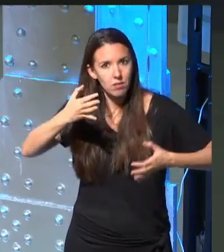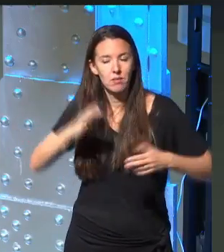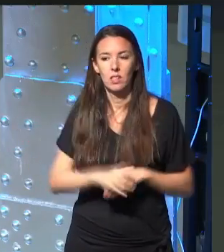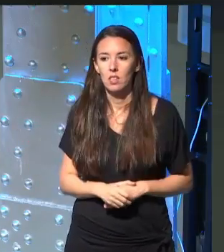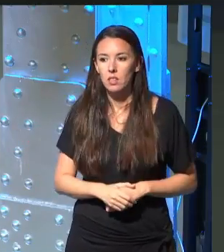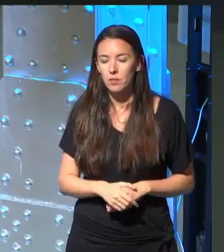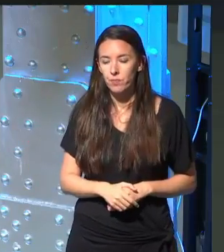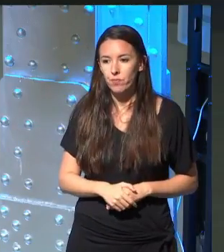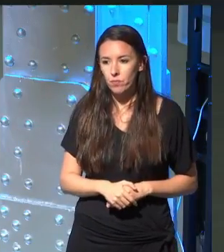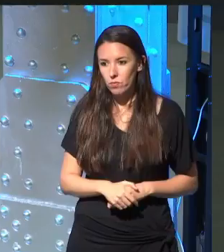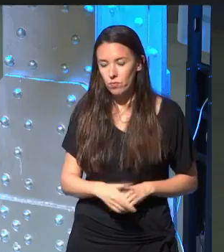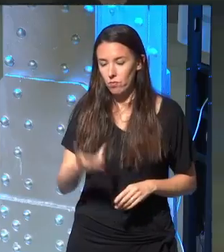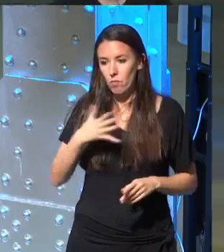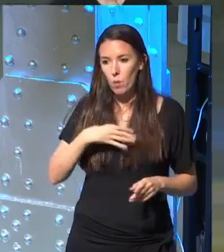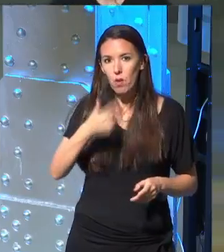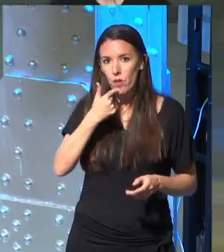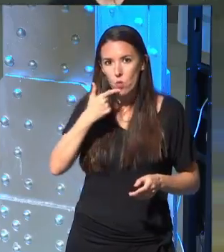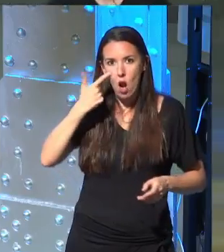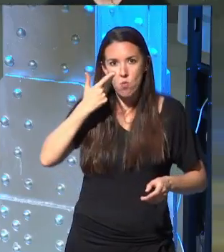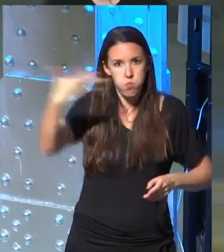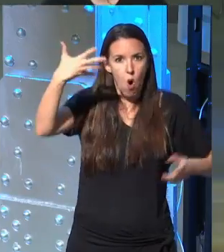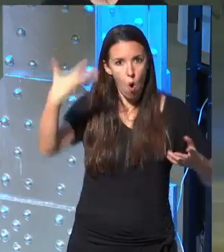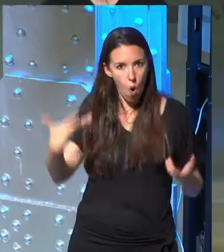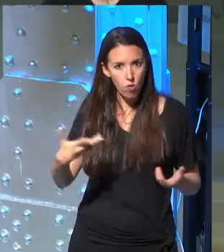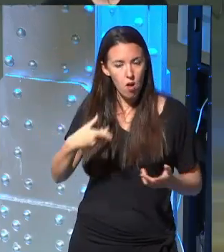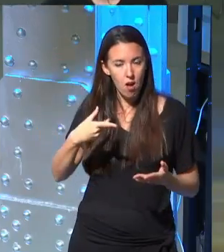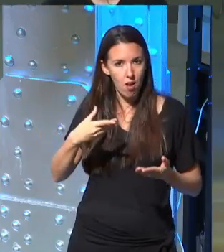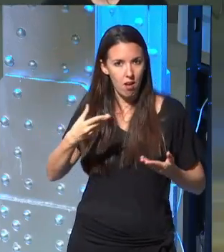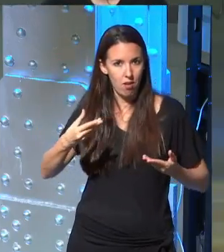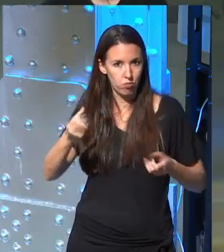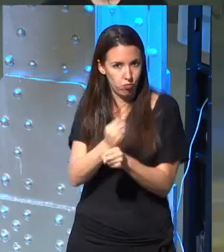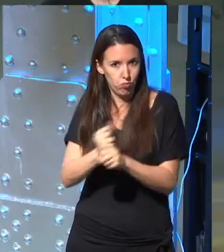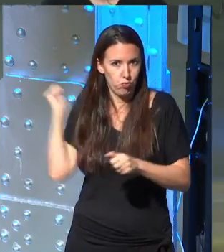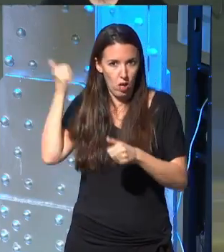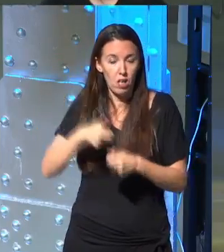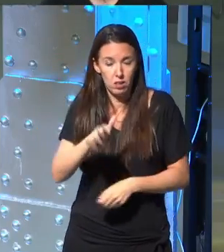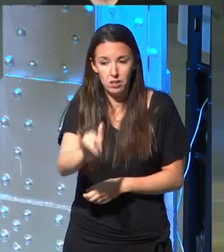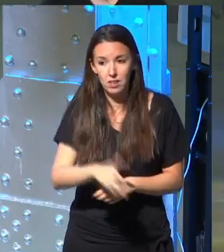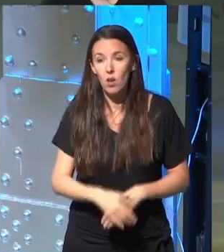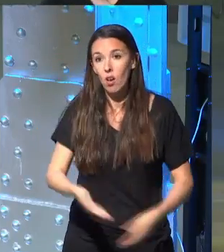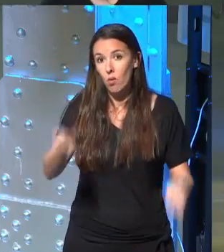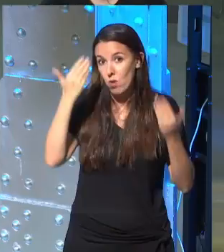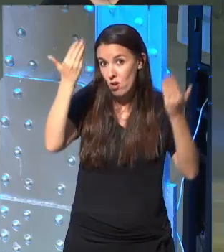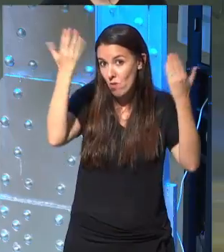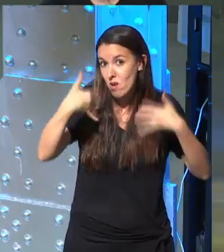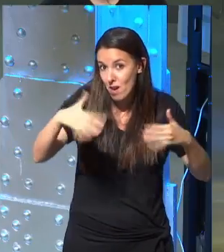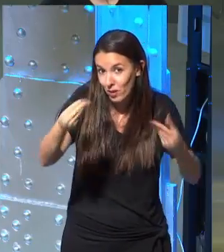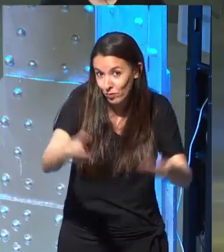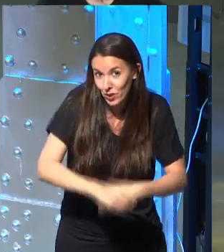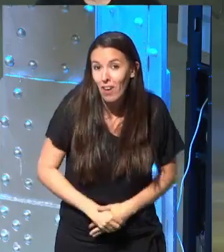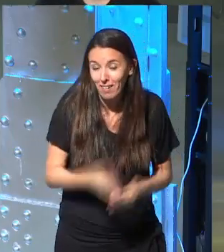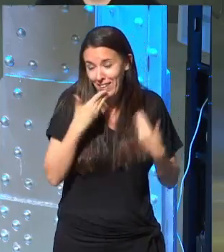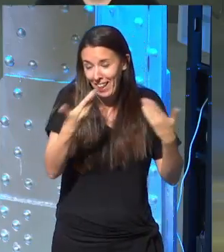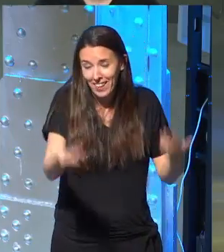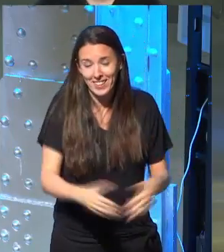materializar. O sea, que puedes decir que esto ha sido como el boom, por así decirlo, sí. de tu carrera. Sí. Pues enhorabuena, me alegro mucho. Sí,